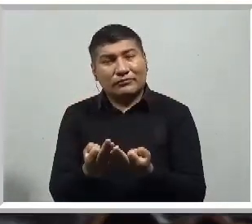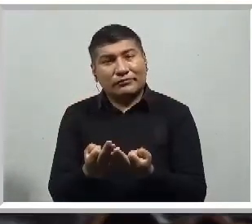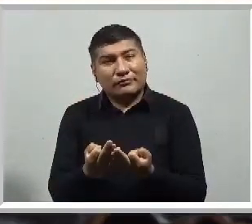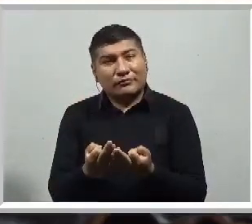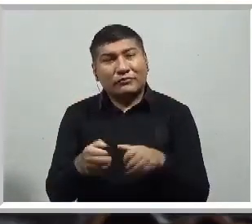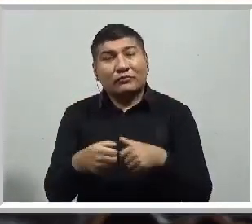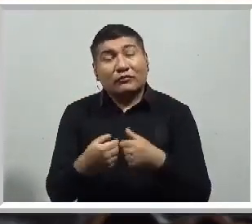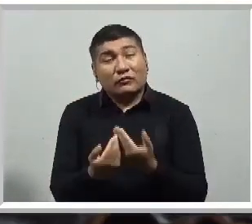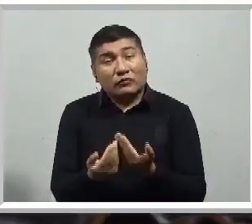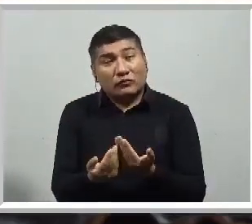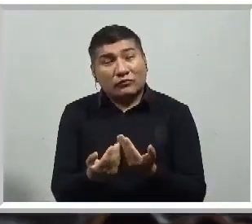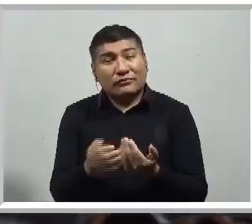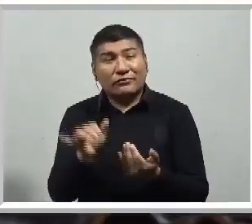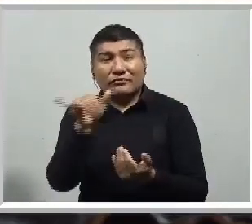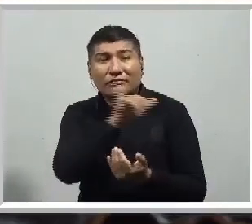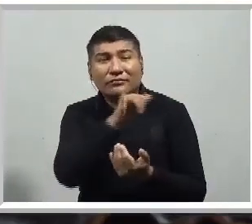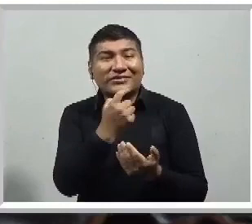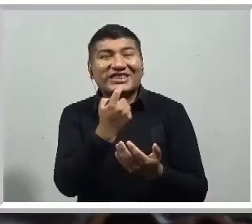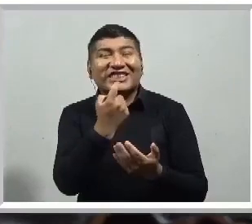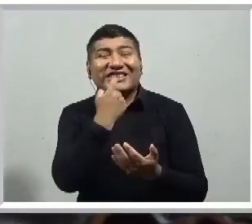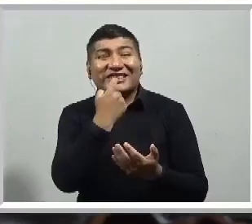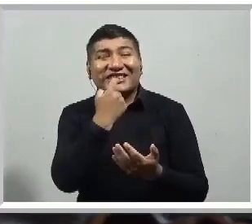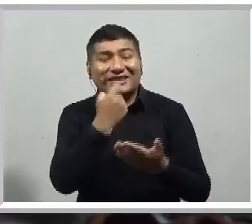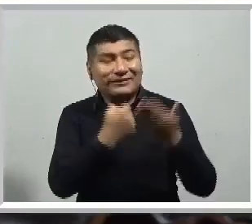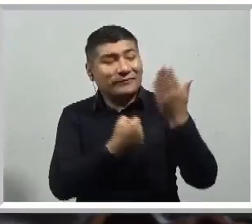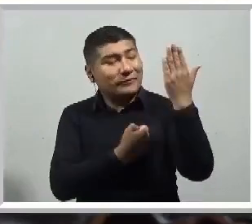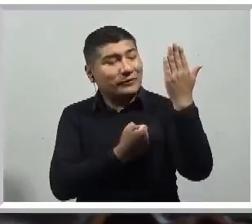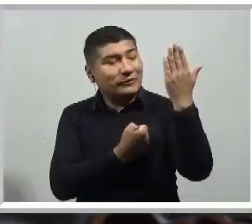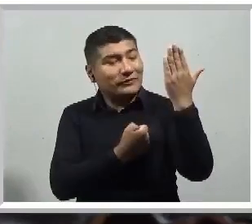como en un espejo.